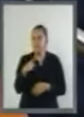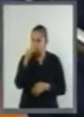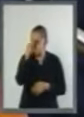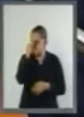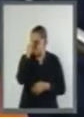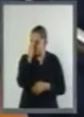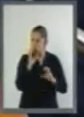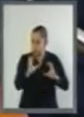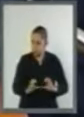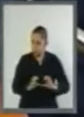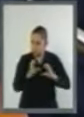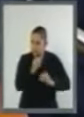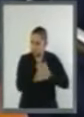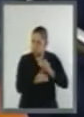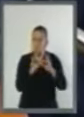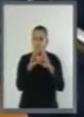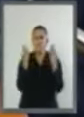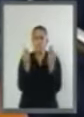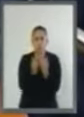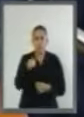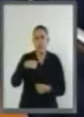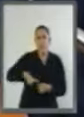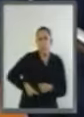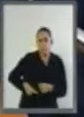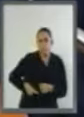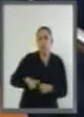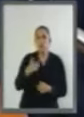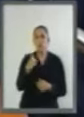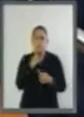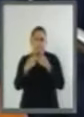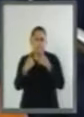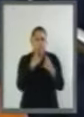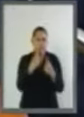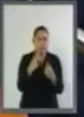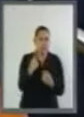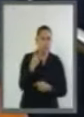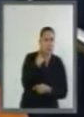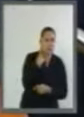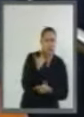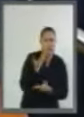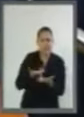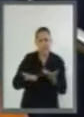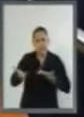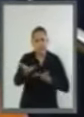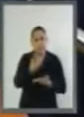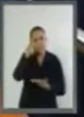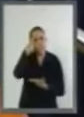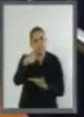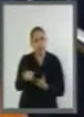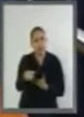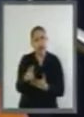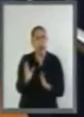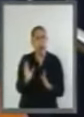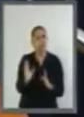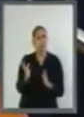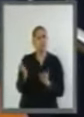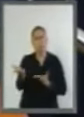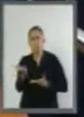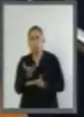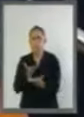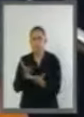condiciones y una posición política que permita el entendimiento de los pueblos. No podemos nosotros ser arrastrados en esta